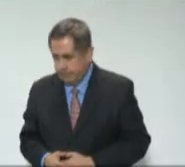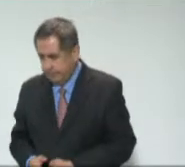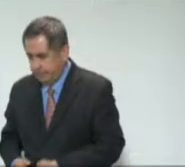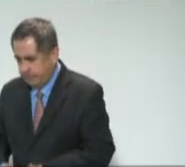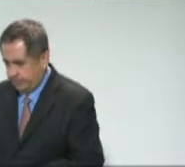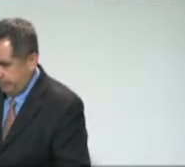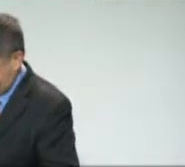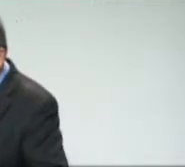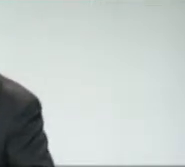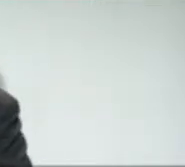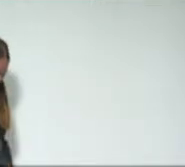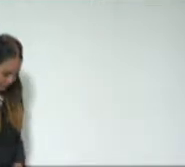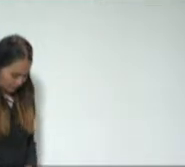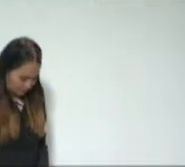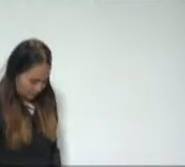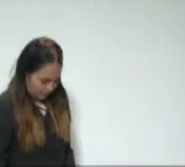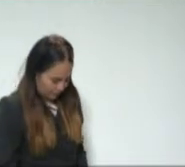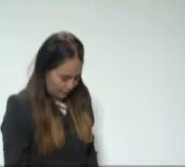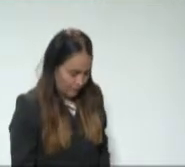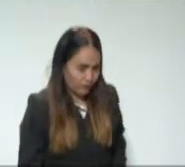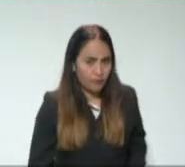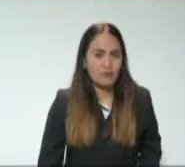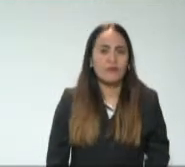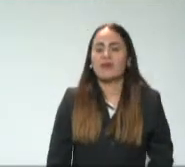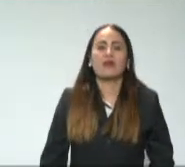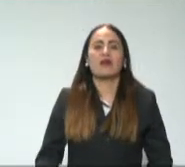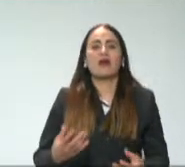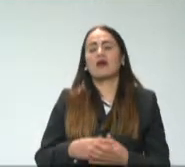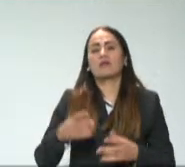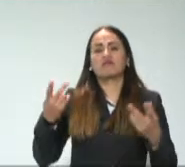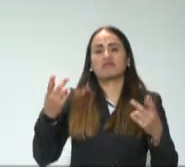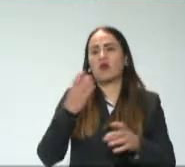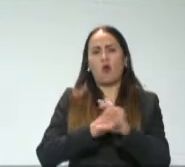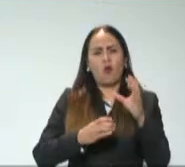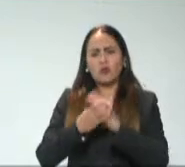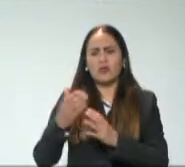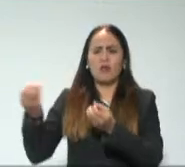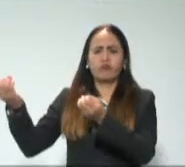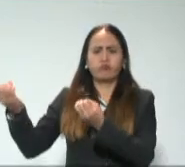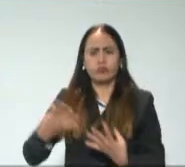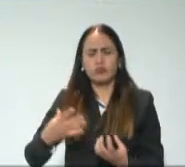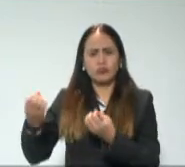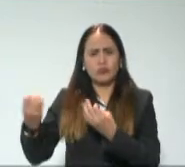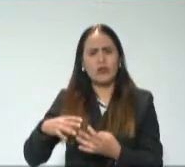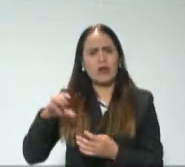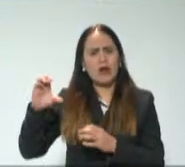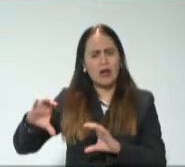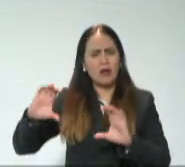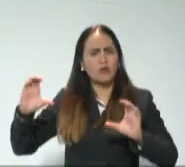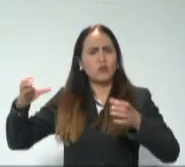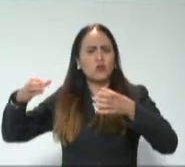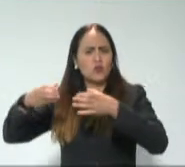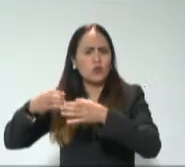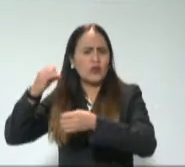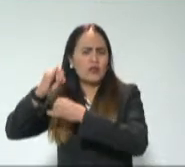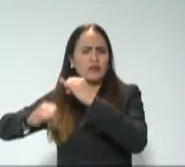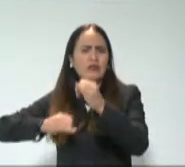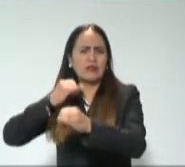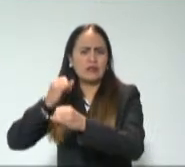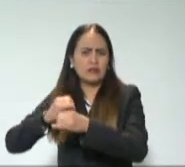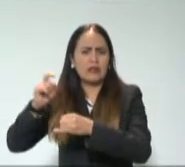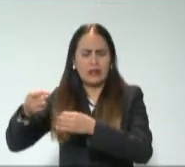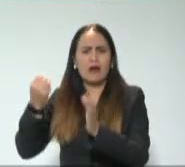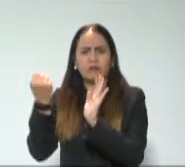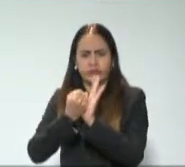va parte de la ayuda humanitaria procede o proviene de la cooperación internacional y muchas veces ya viene